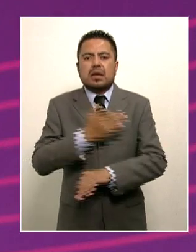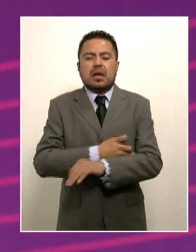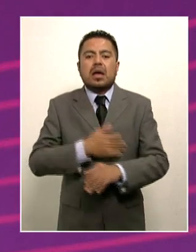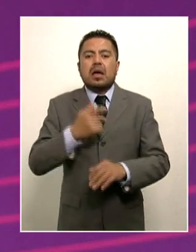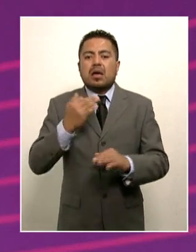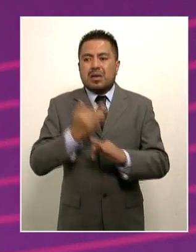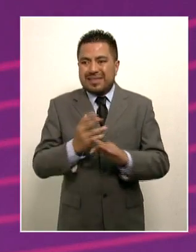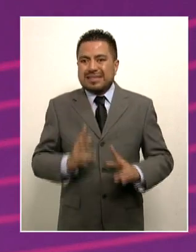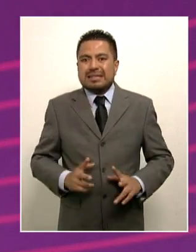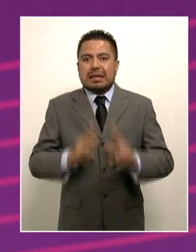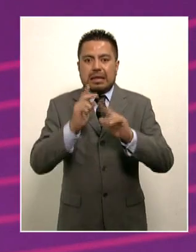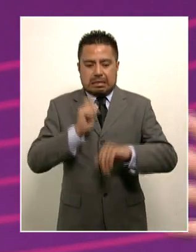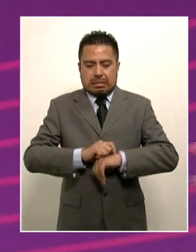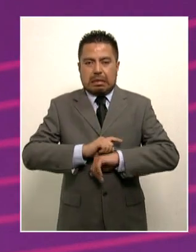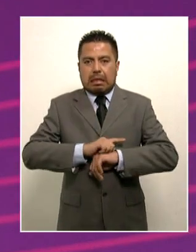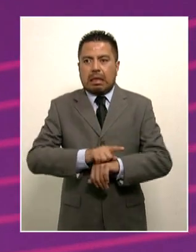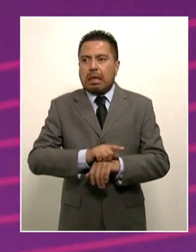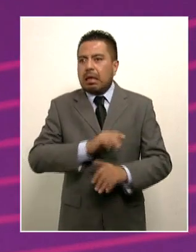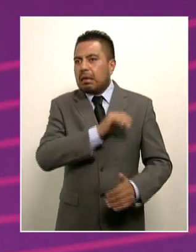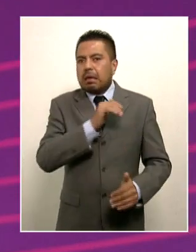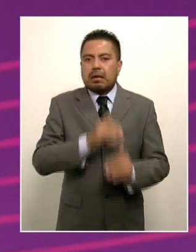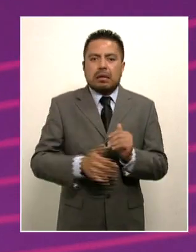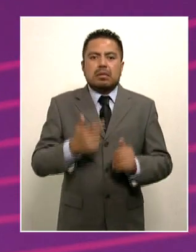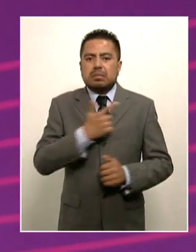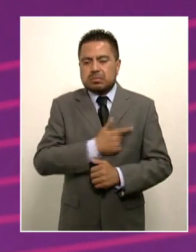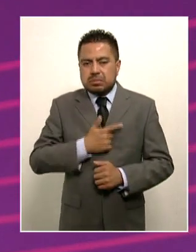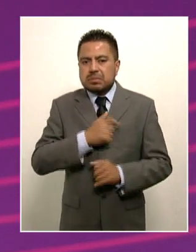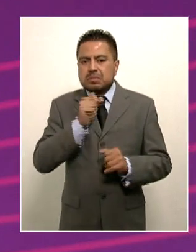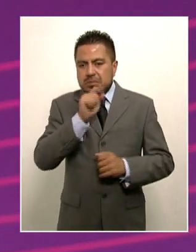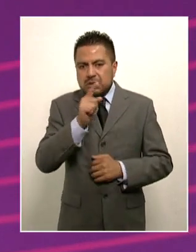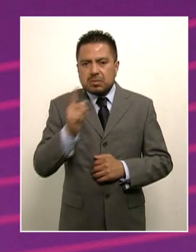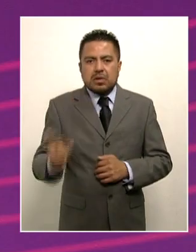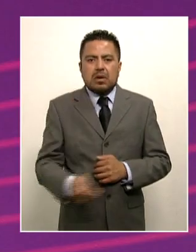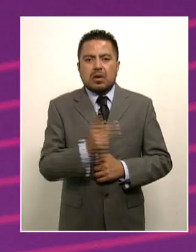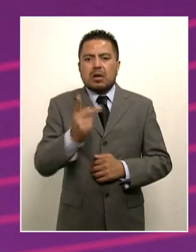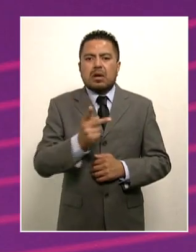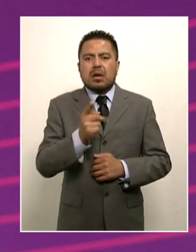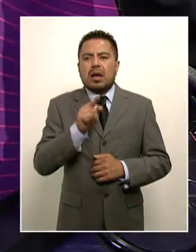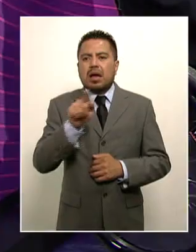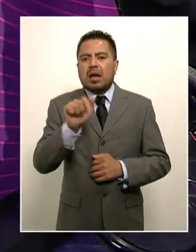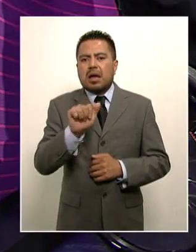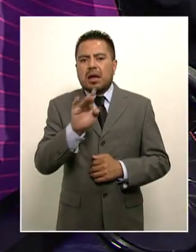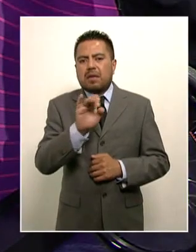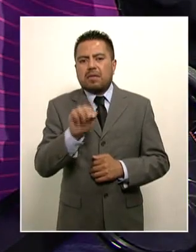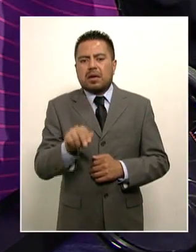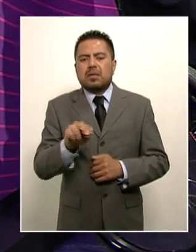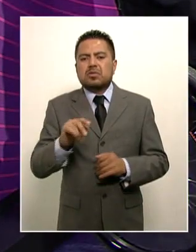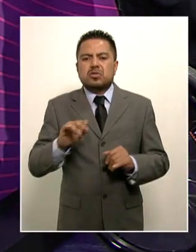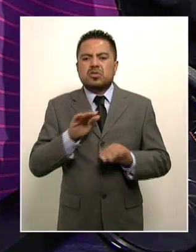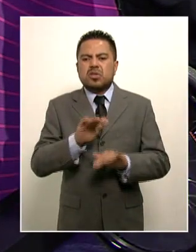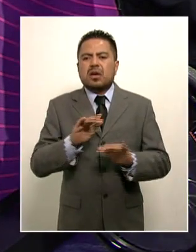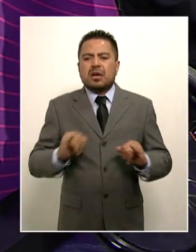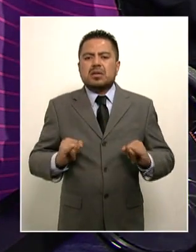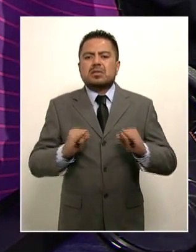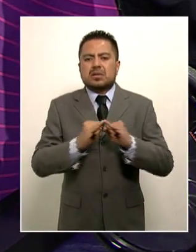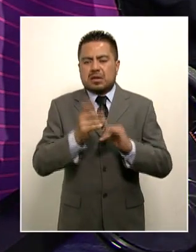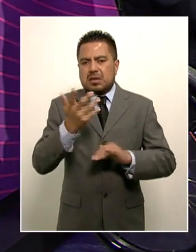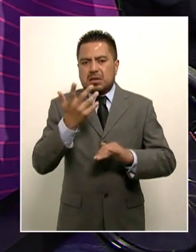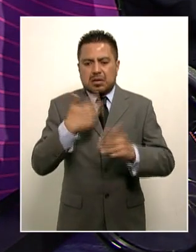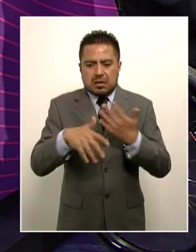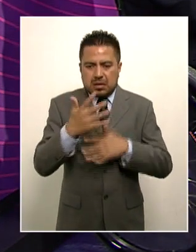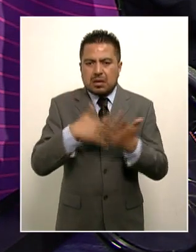se nos acaba el tiempo de este segmento y me gustaría también preguntarle a Abraham sobre el Instituto de Lengua de